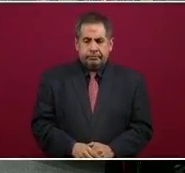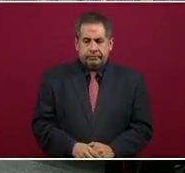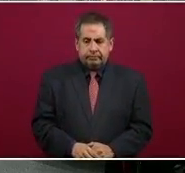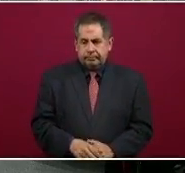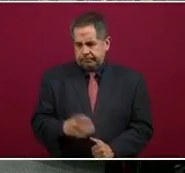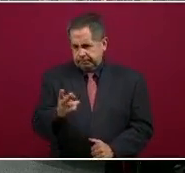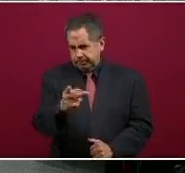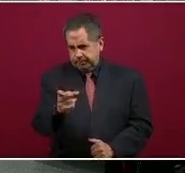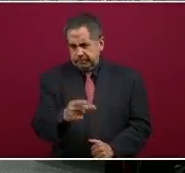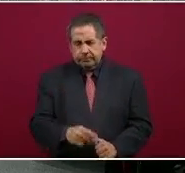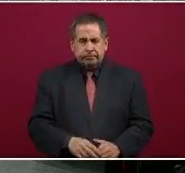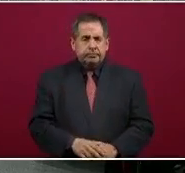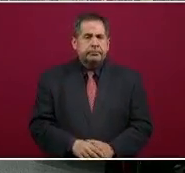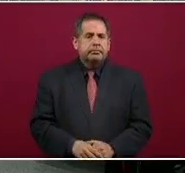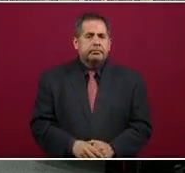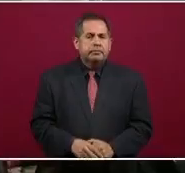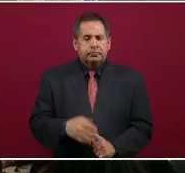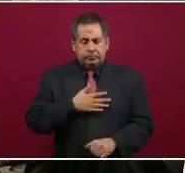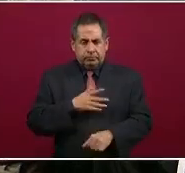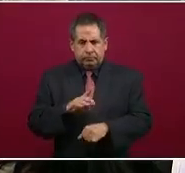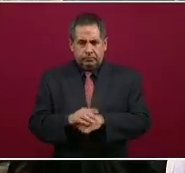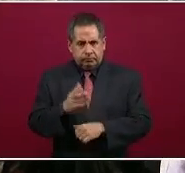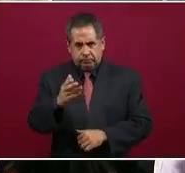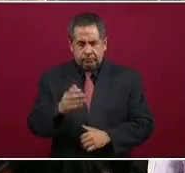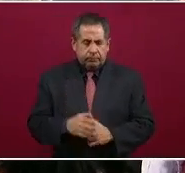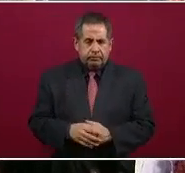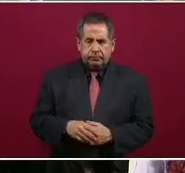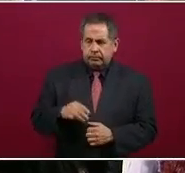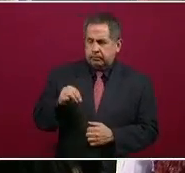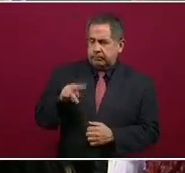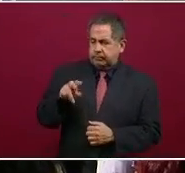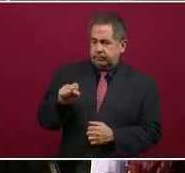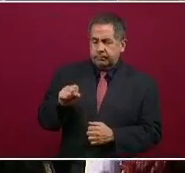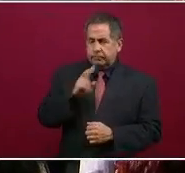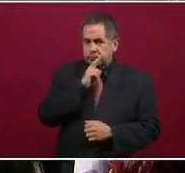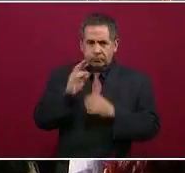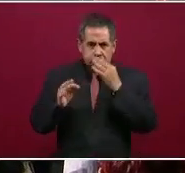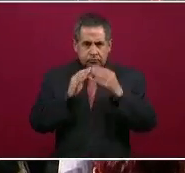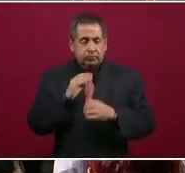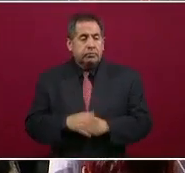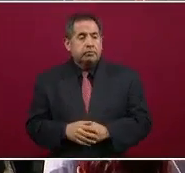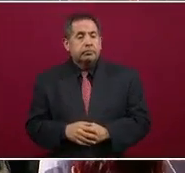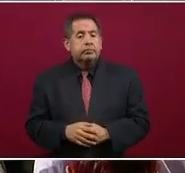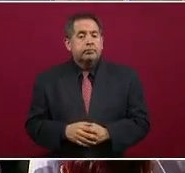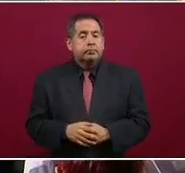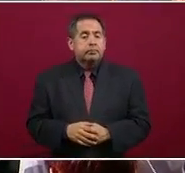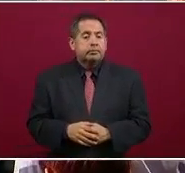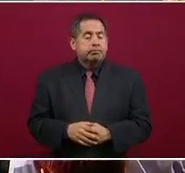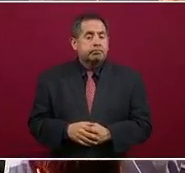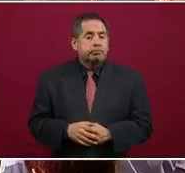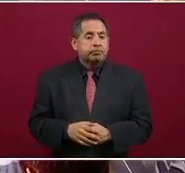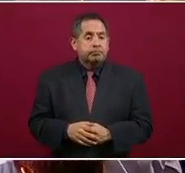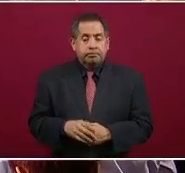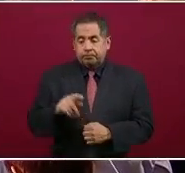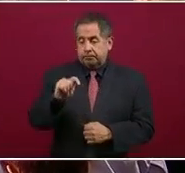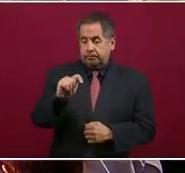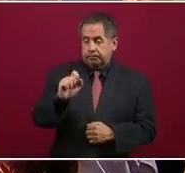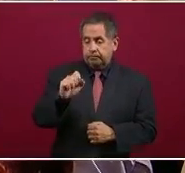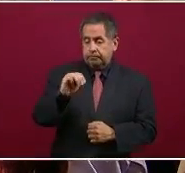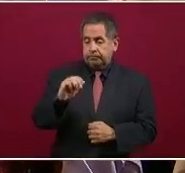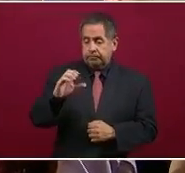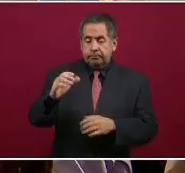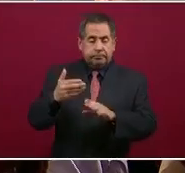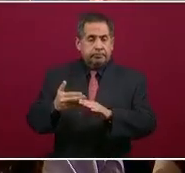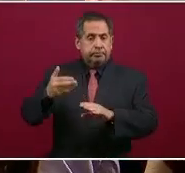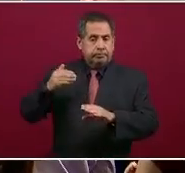Los dos. Buenos días, presidente. Alberto Rodríguez, LSP Noticias. El que fue el jefe de la negociación del TEMEC de